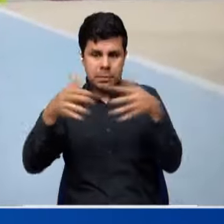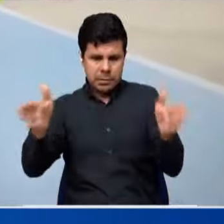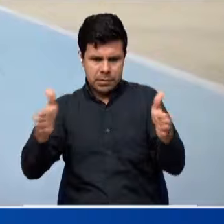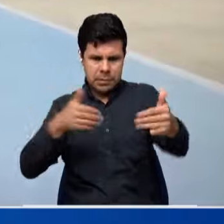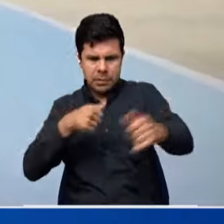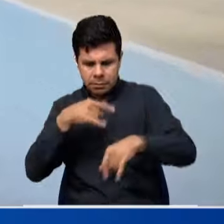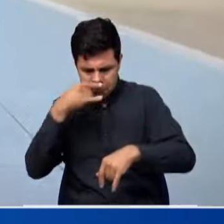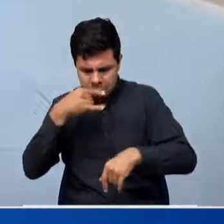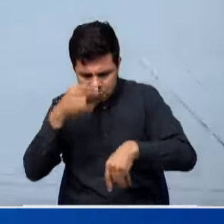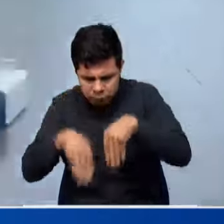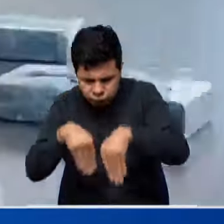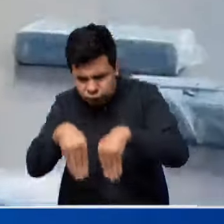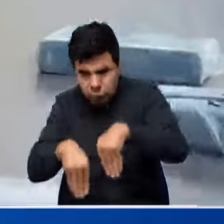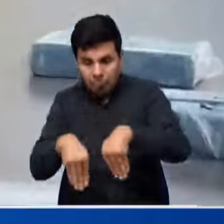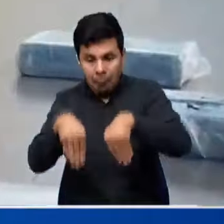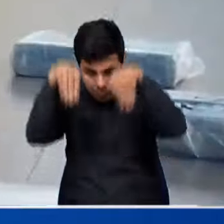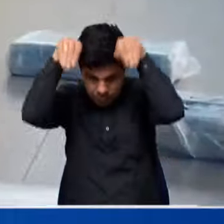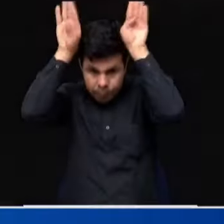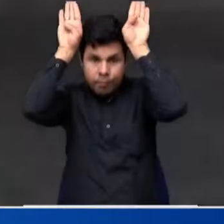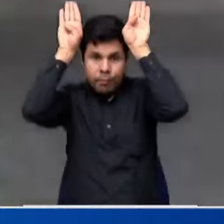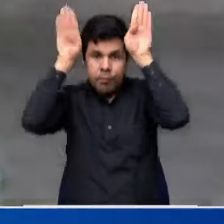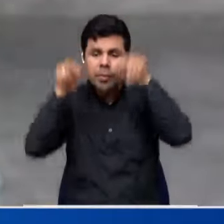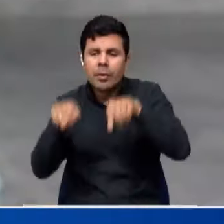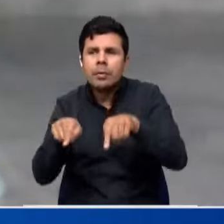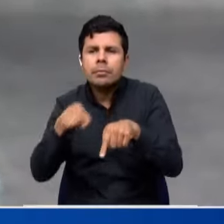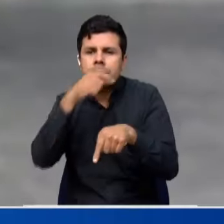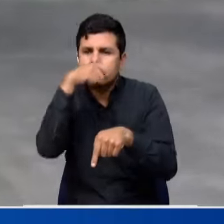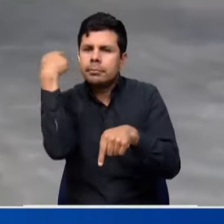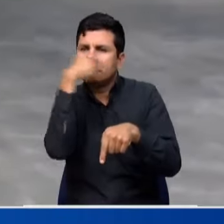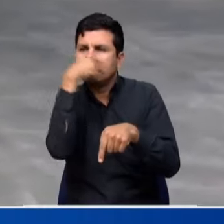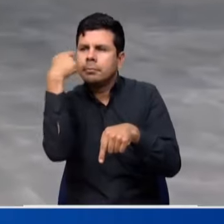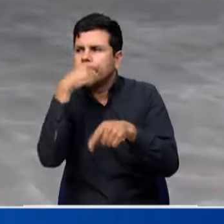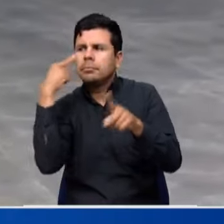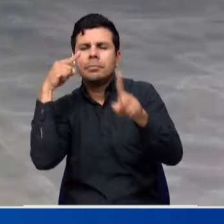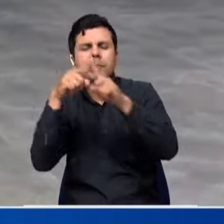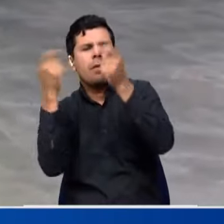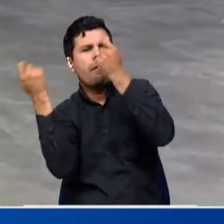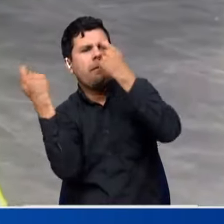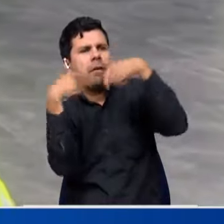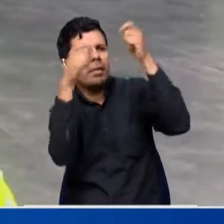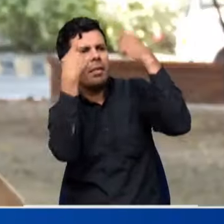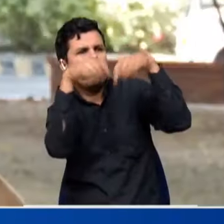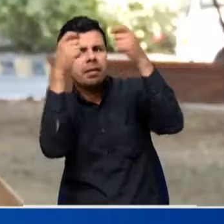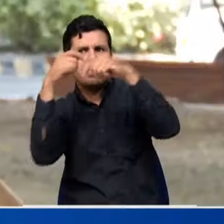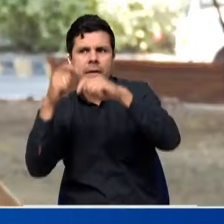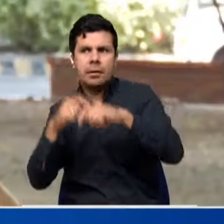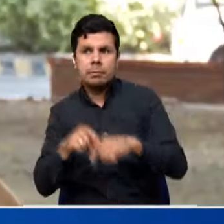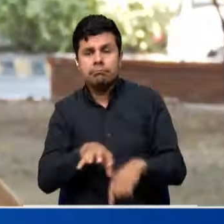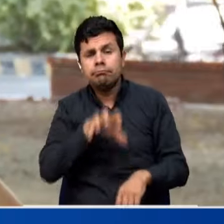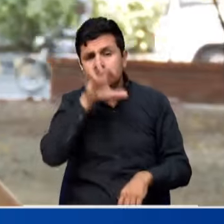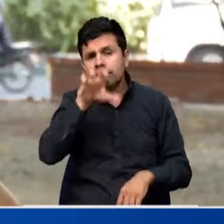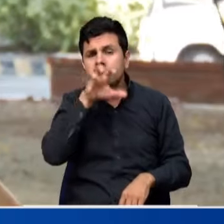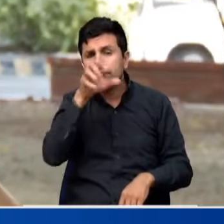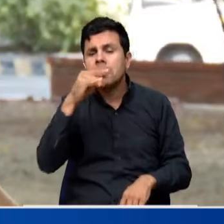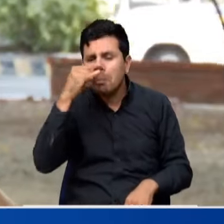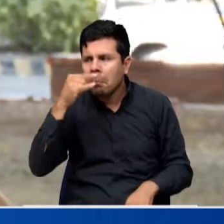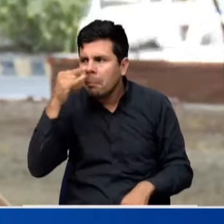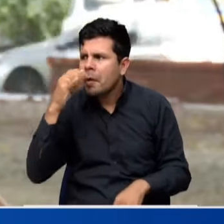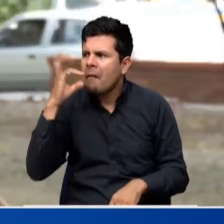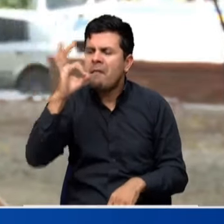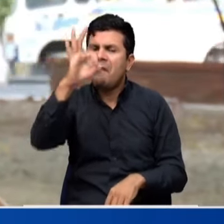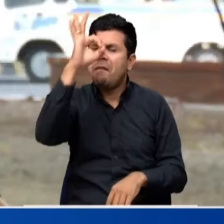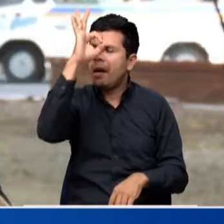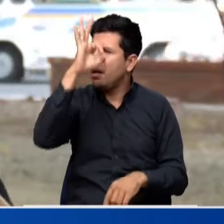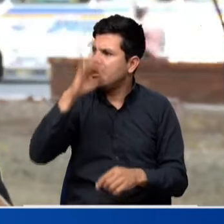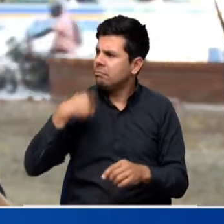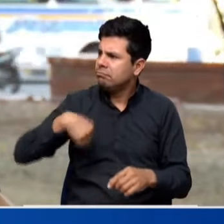ubicar cloridato de cocaína que se disponía a ser enviado a otra ciudad. El olfato de nuestros caninos facilita mucho más nuestra labor